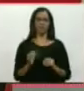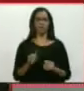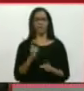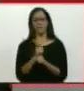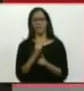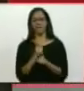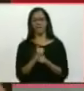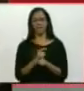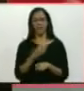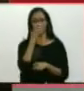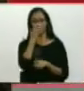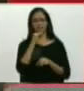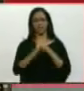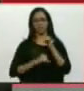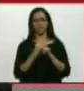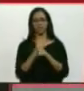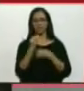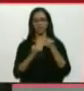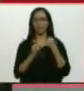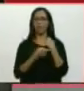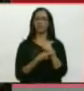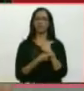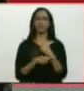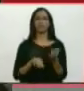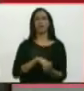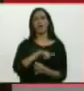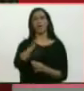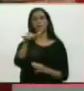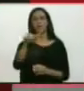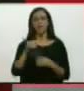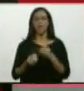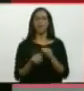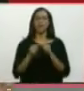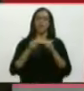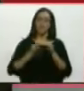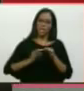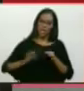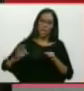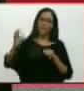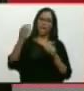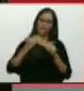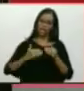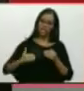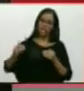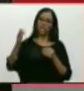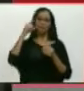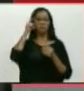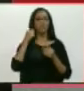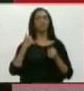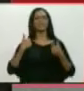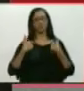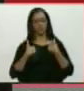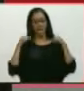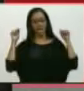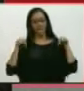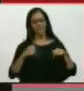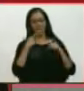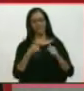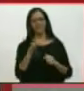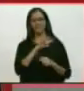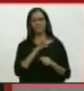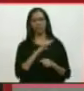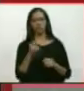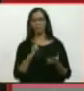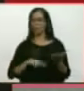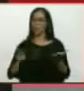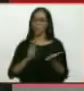internacional que está haciendo Guaidó, sobre todo en una gira que se ha terminado prolongando durante los días. Y yo aquí digo que ese señor para acá no